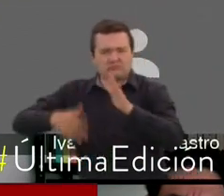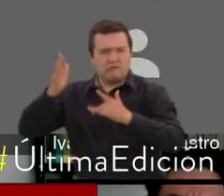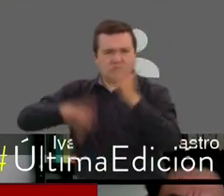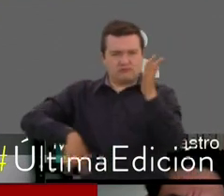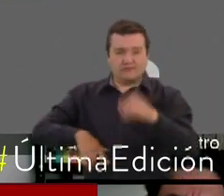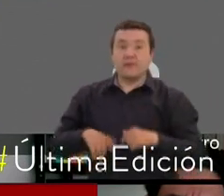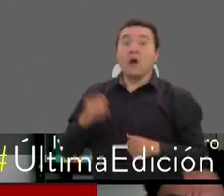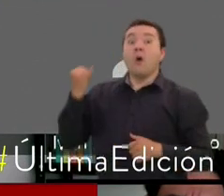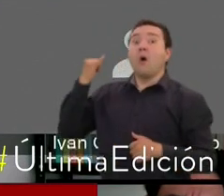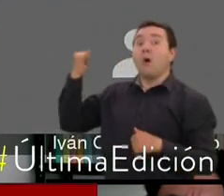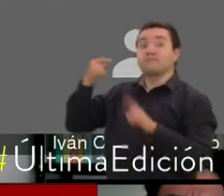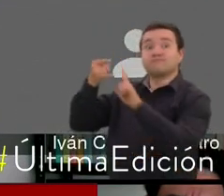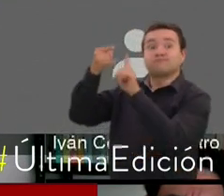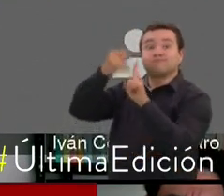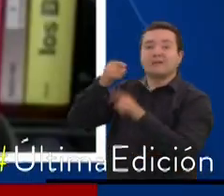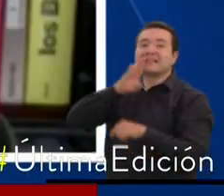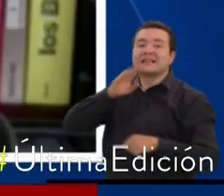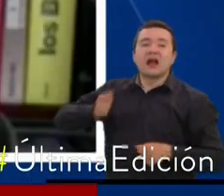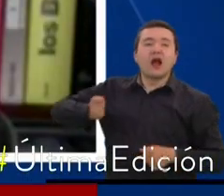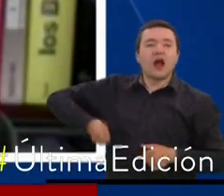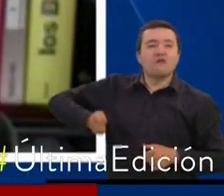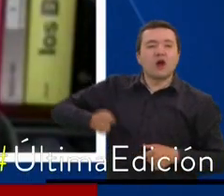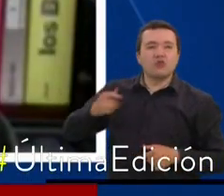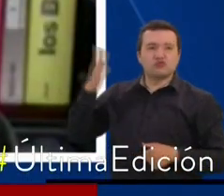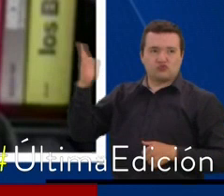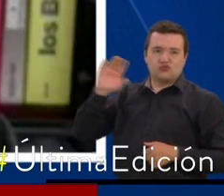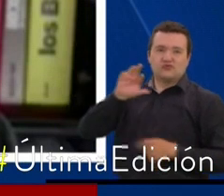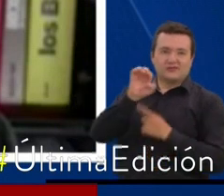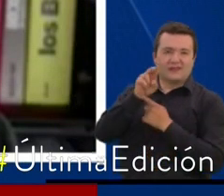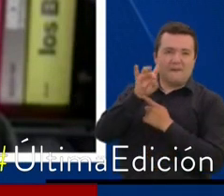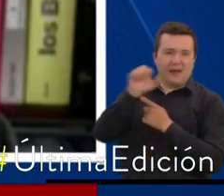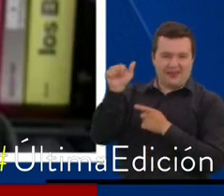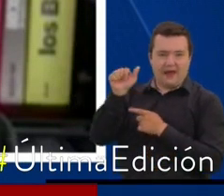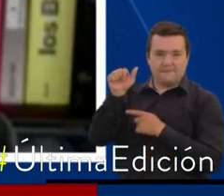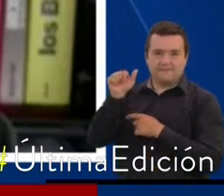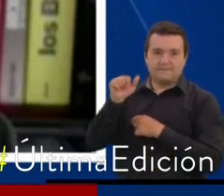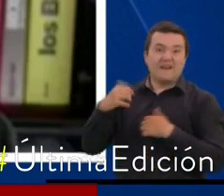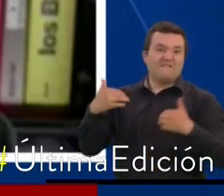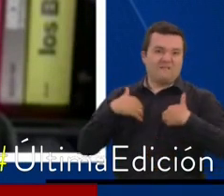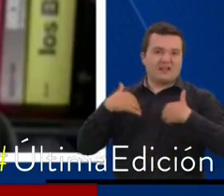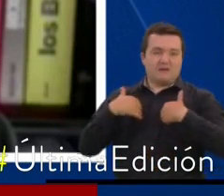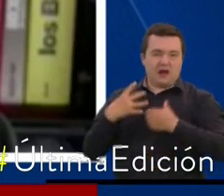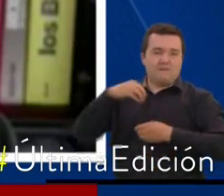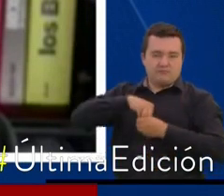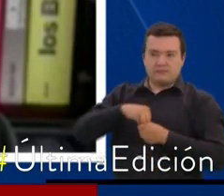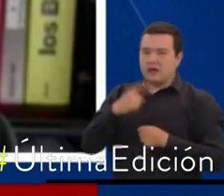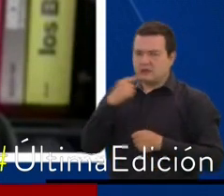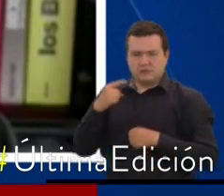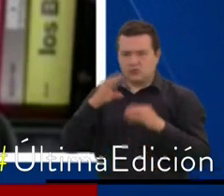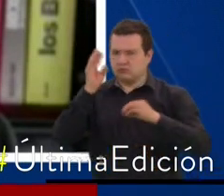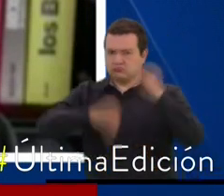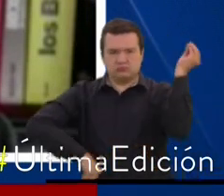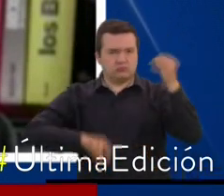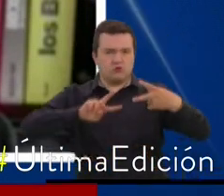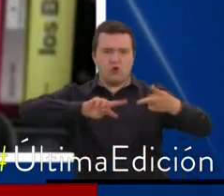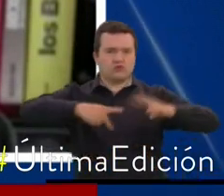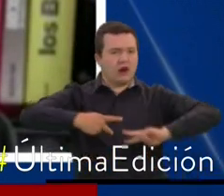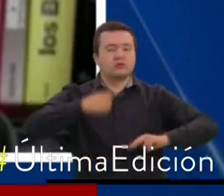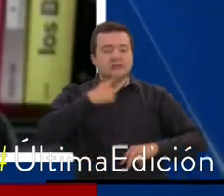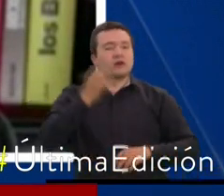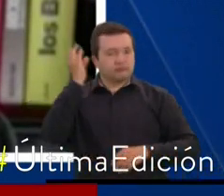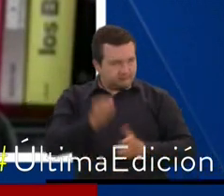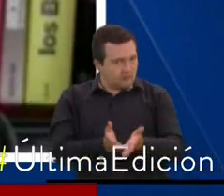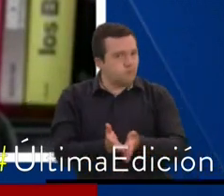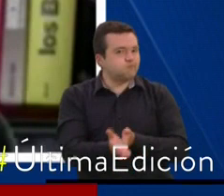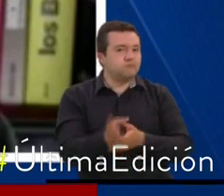Reinaldo Villalba, representante de Iván Cepeda, víctima en el proceso, quien pidió lo contrario de Granados, es decir, que se mantenga la detención